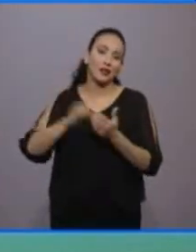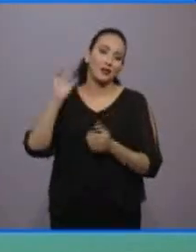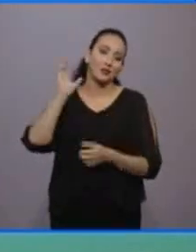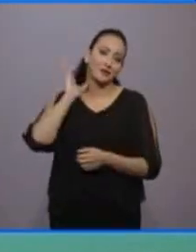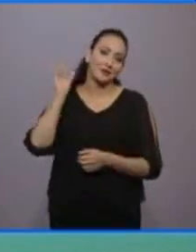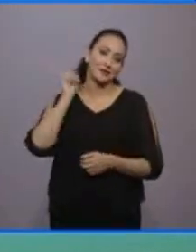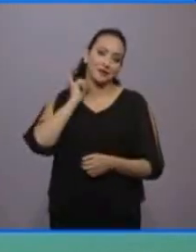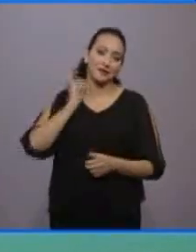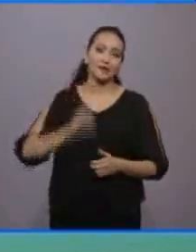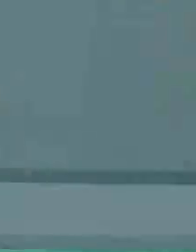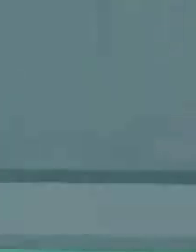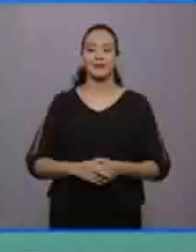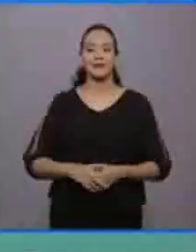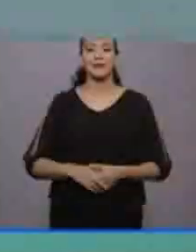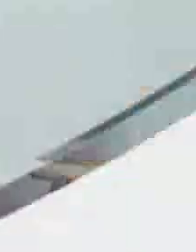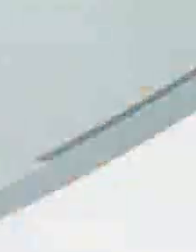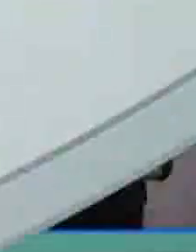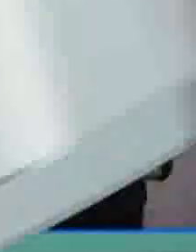Diputados.